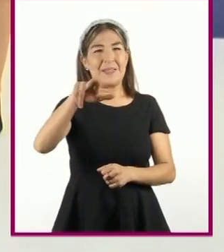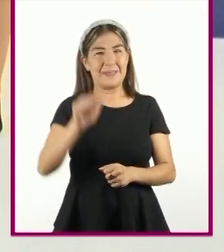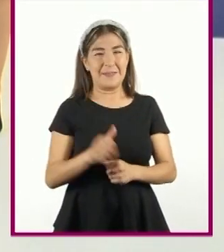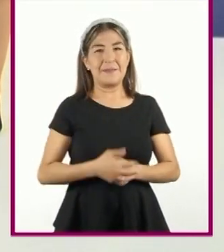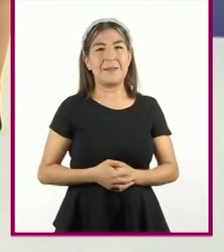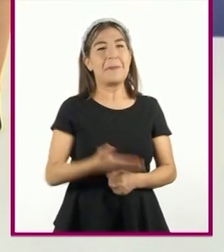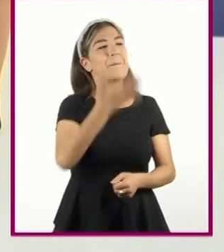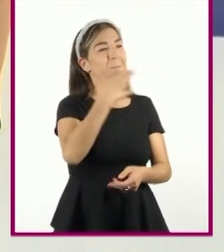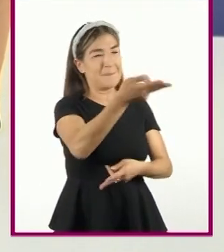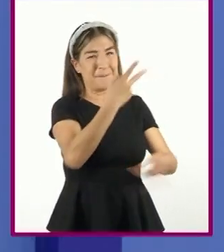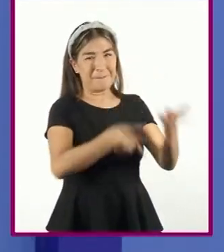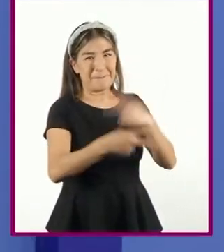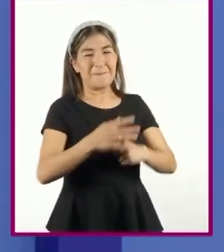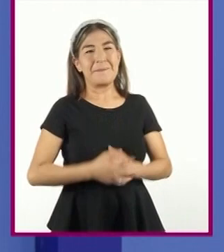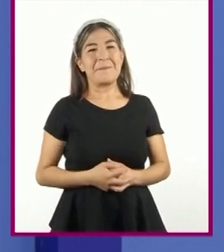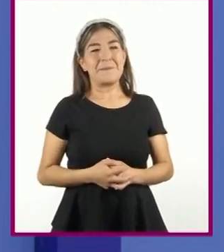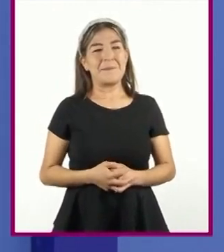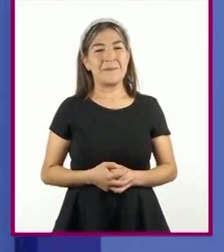López. Bienvenida.